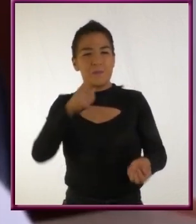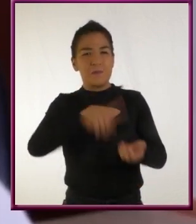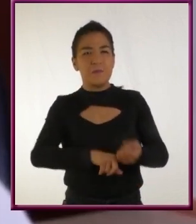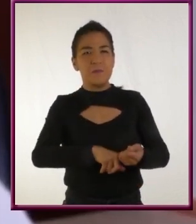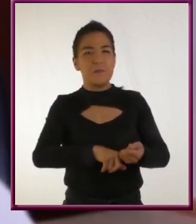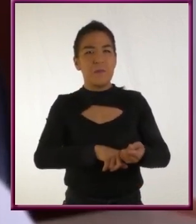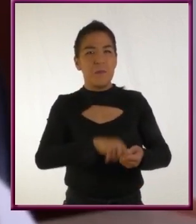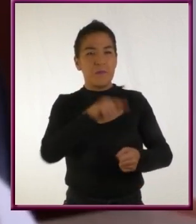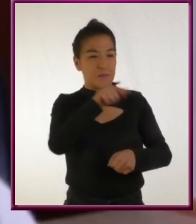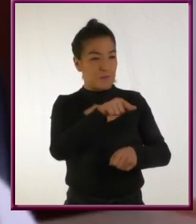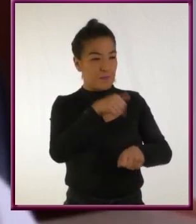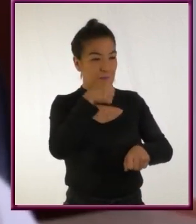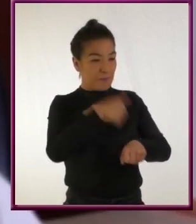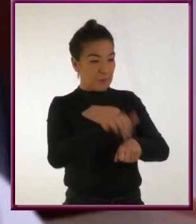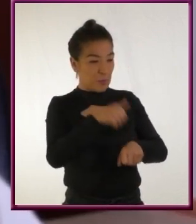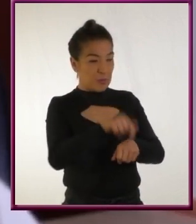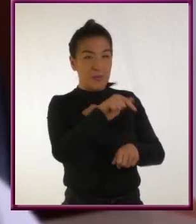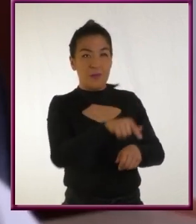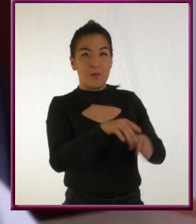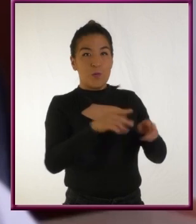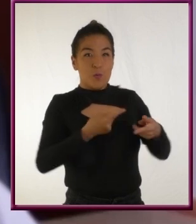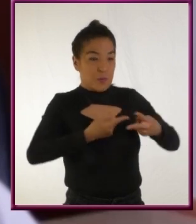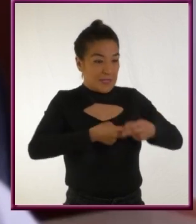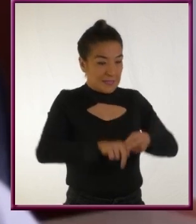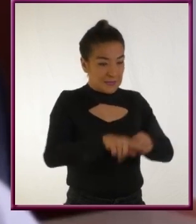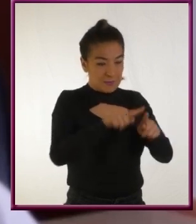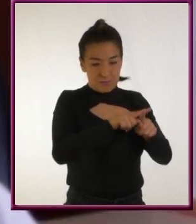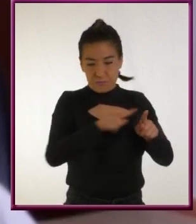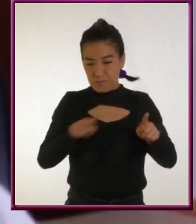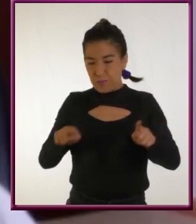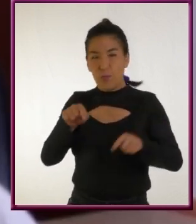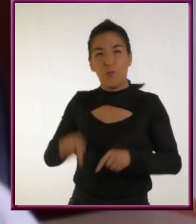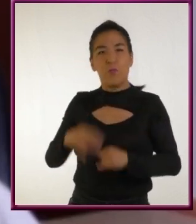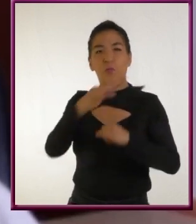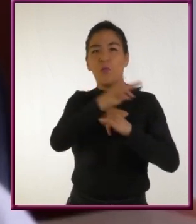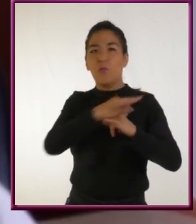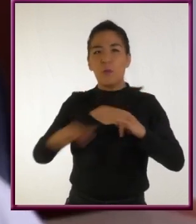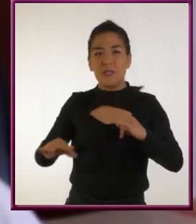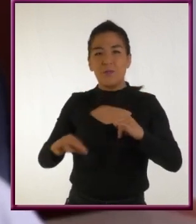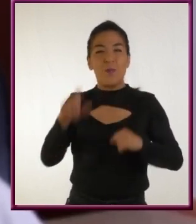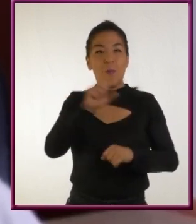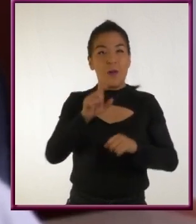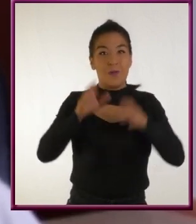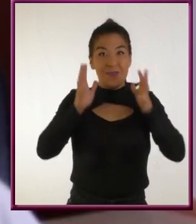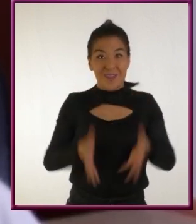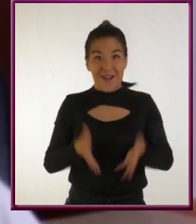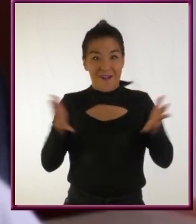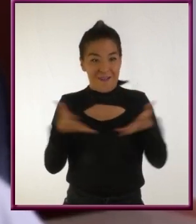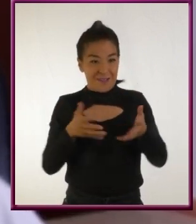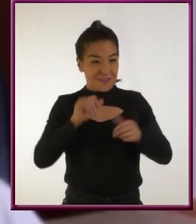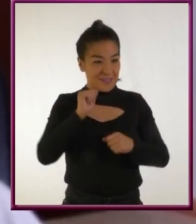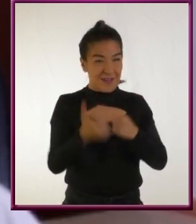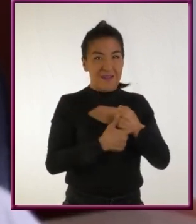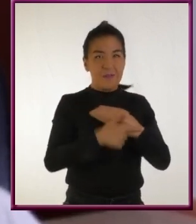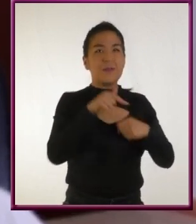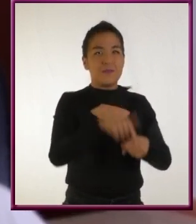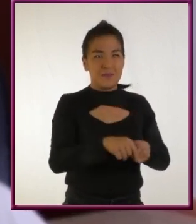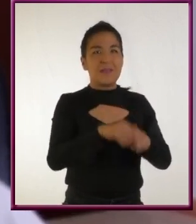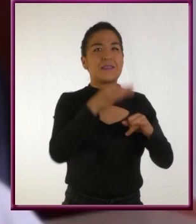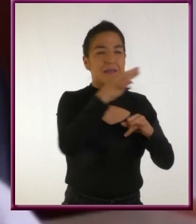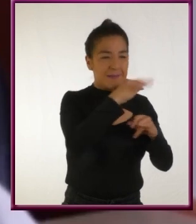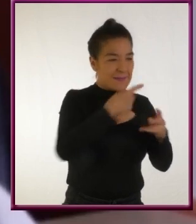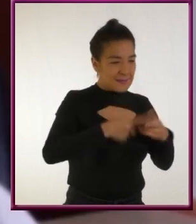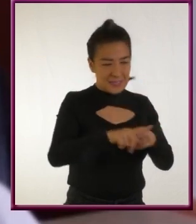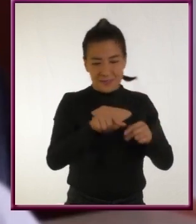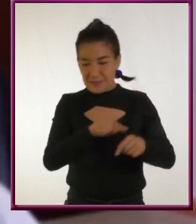distinguir entre el estado inicial y el estado final después de hacer algo.